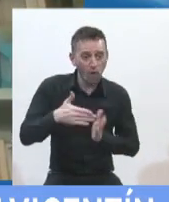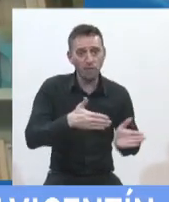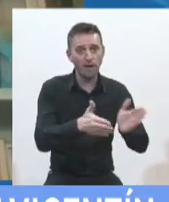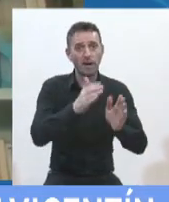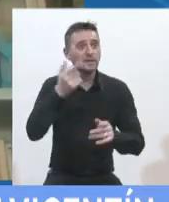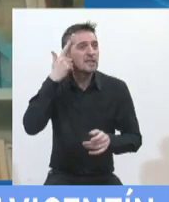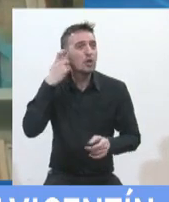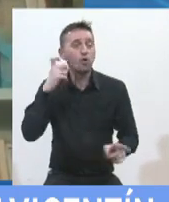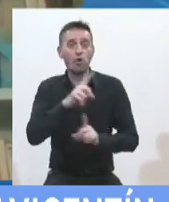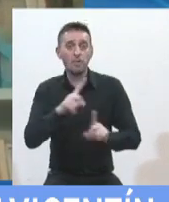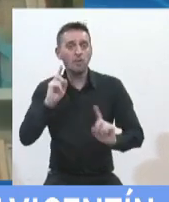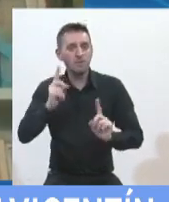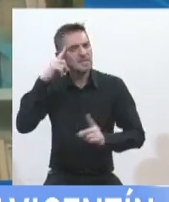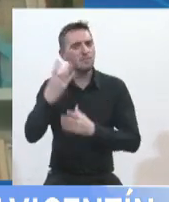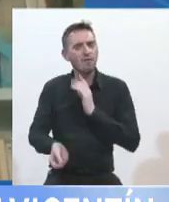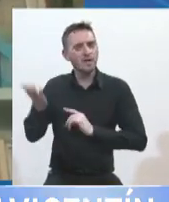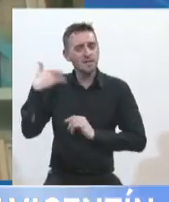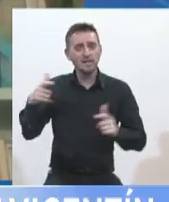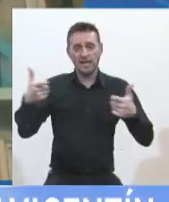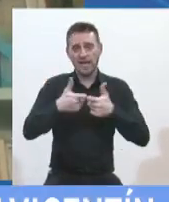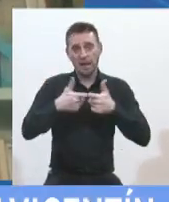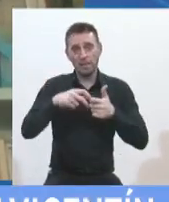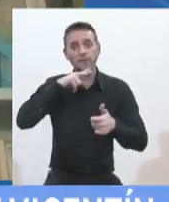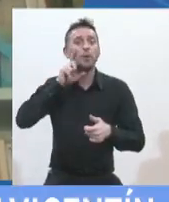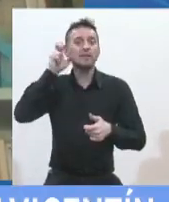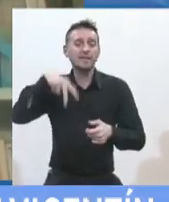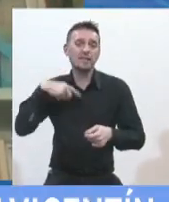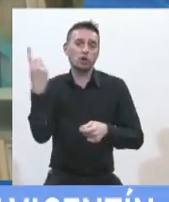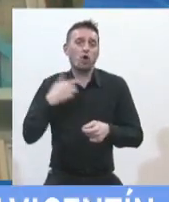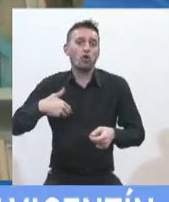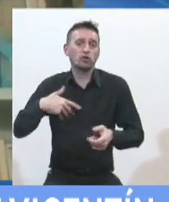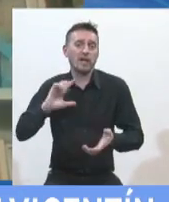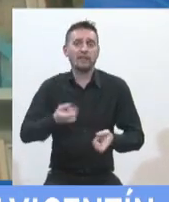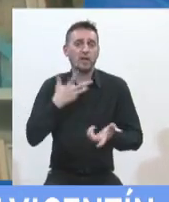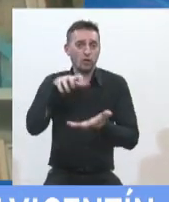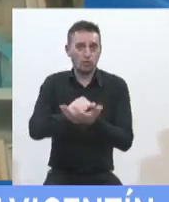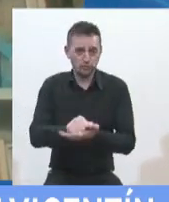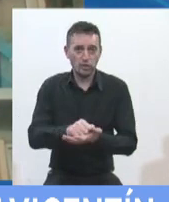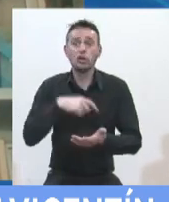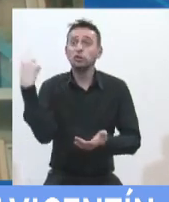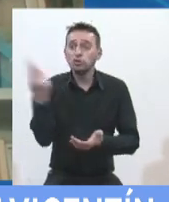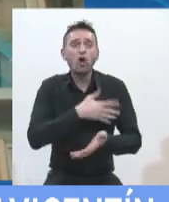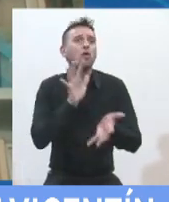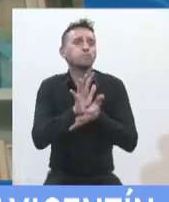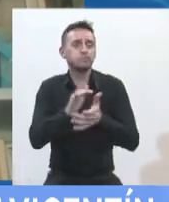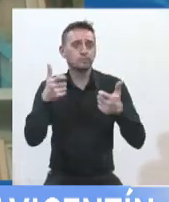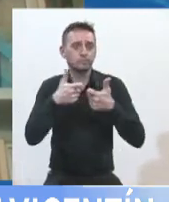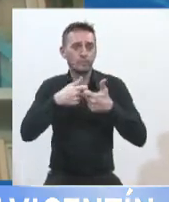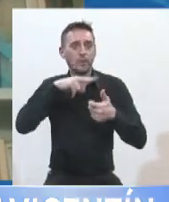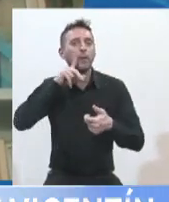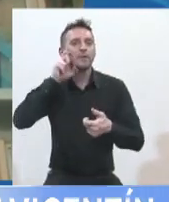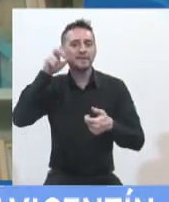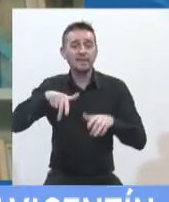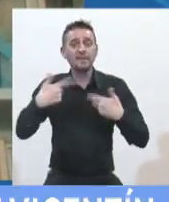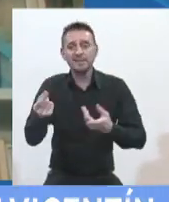sin aprender realmente y sentir va a ser de todos los argentinos y todos los argentinos van a servir entonces